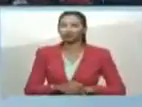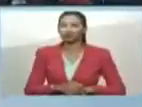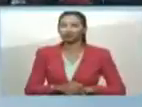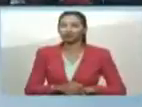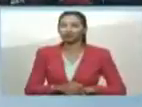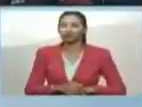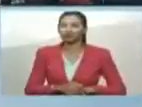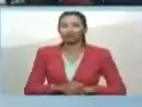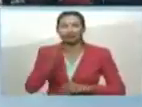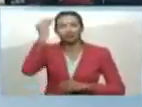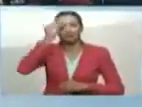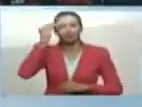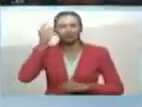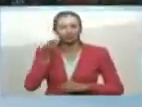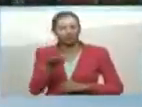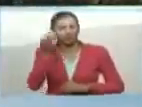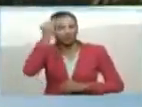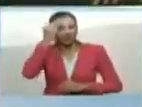¿Qué te parece?